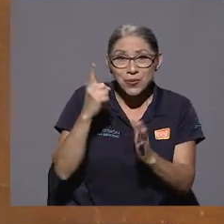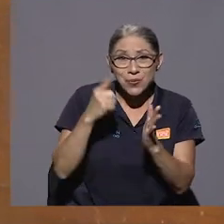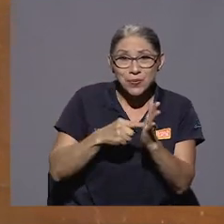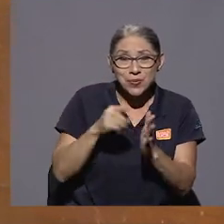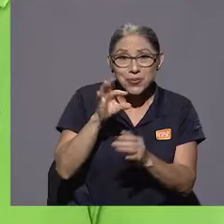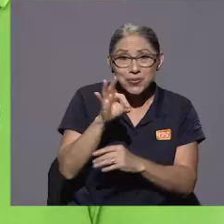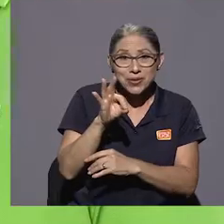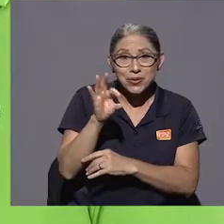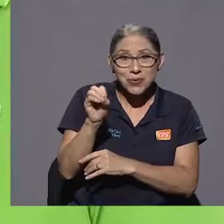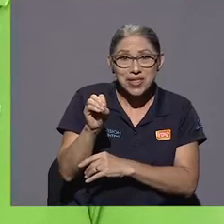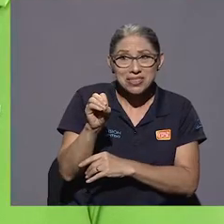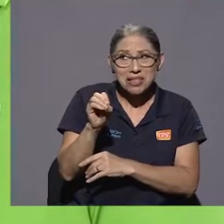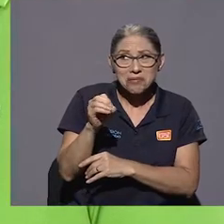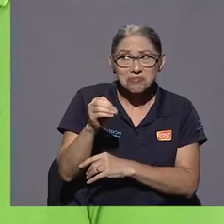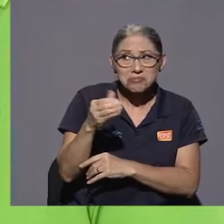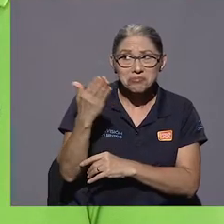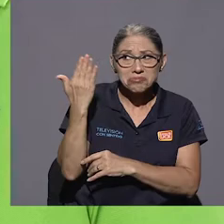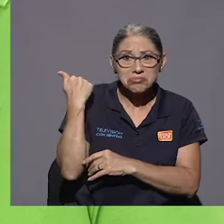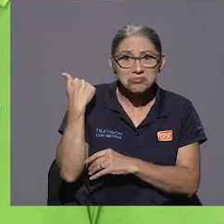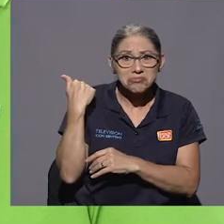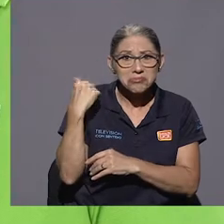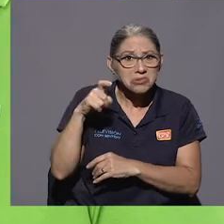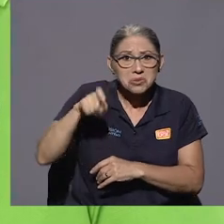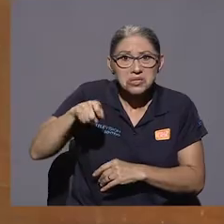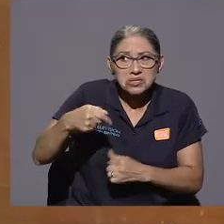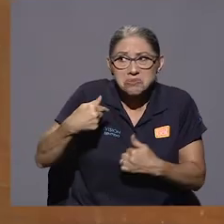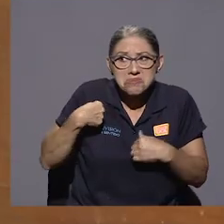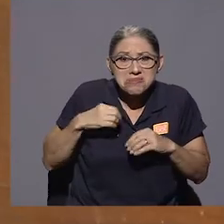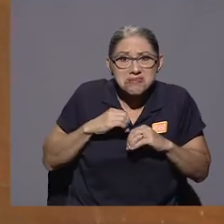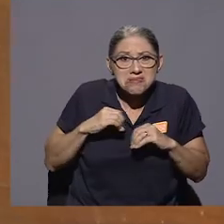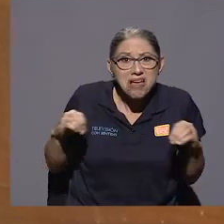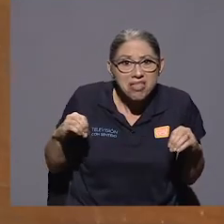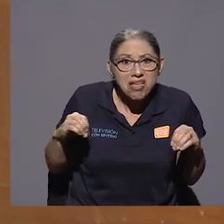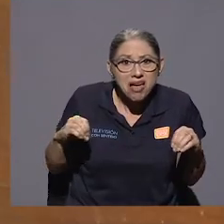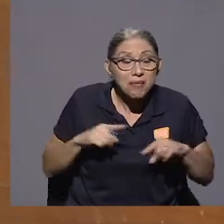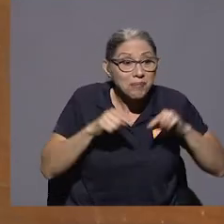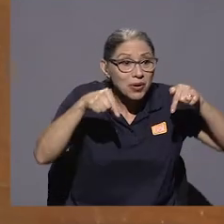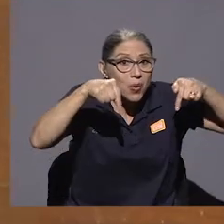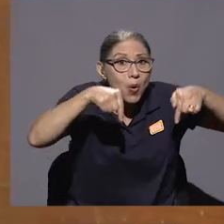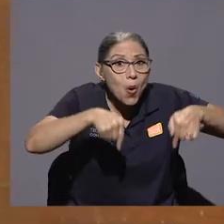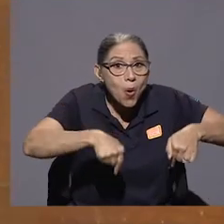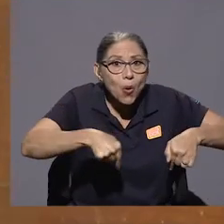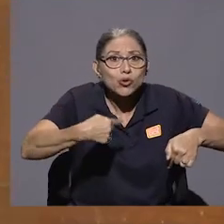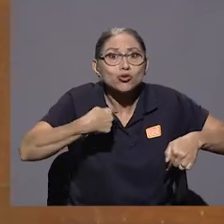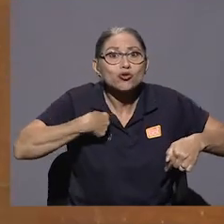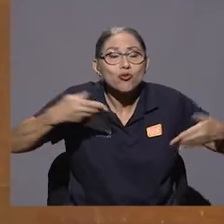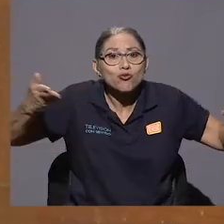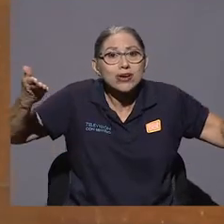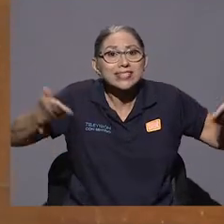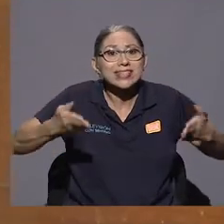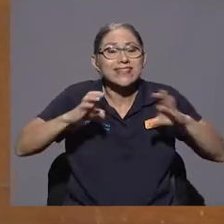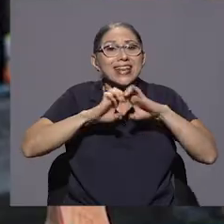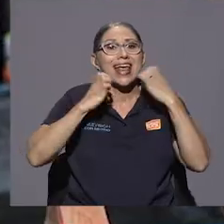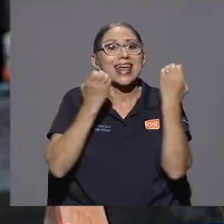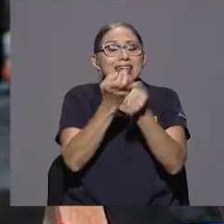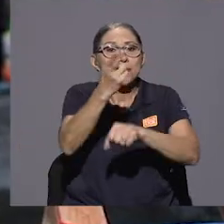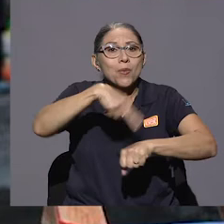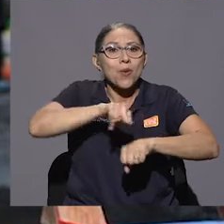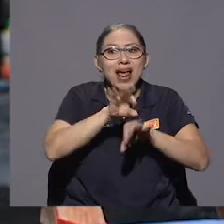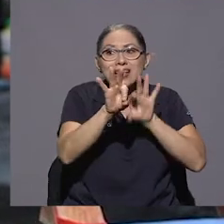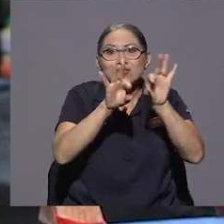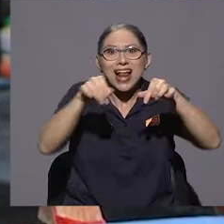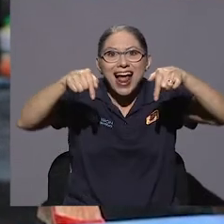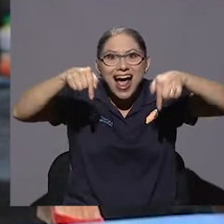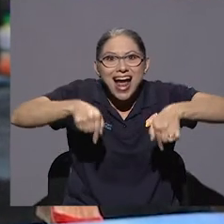nadie me ocupó. Nadie me pidió nada. Y hoy me va a tocar recibir a la selección aquí